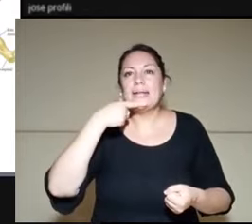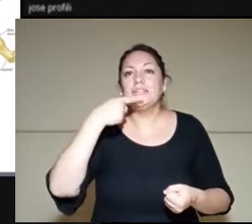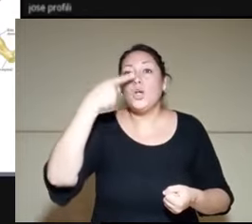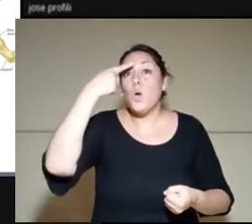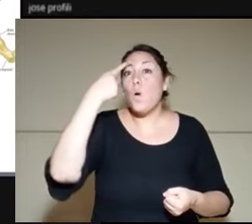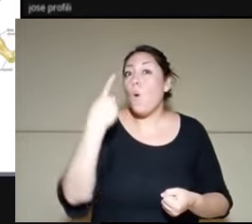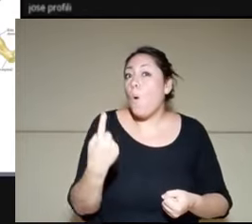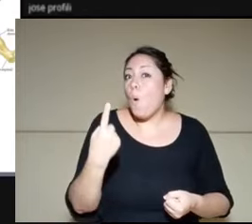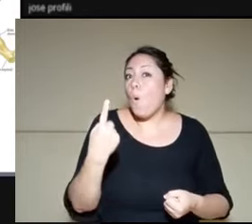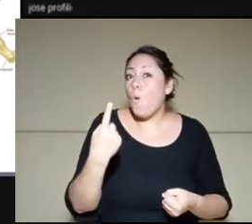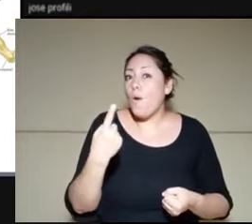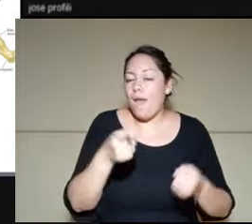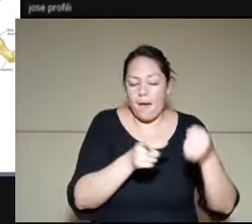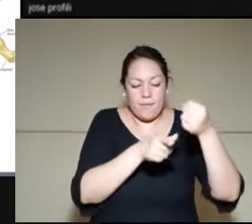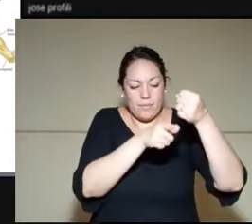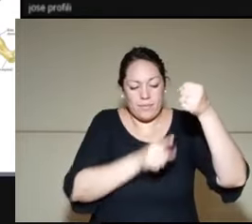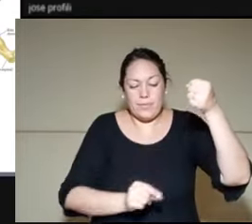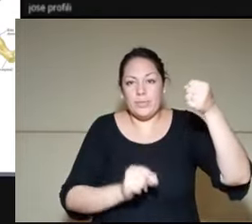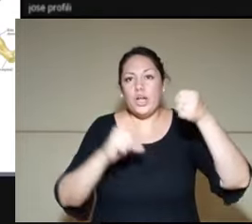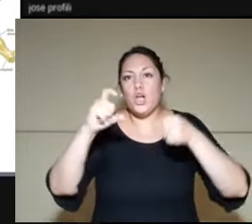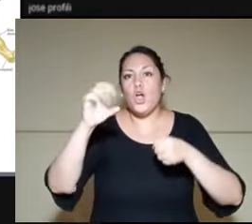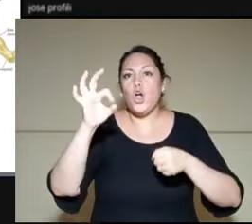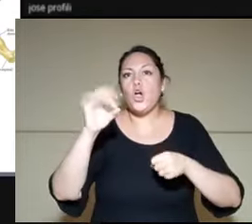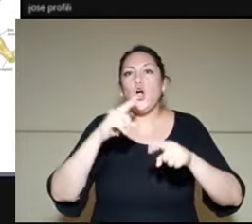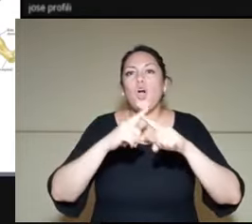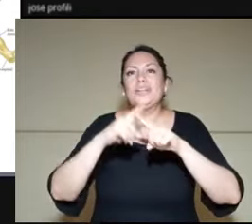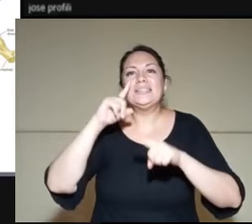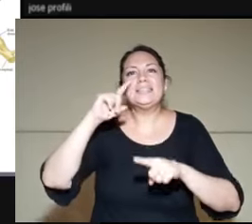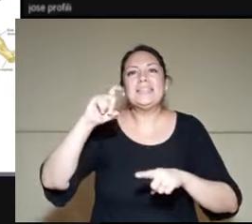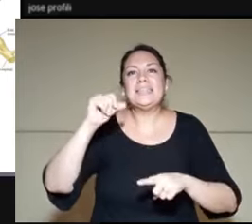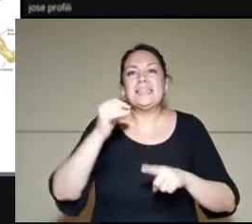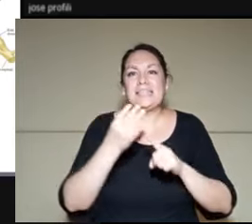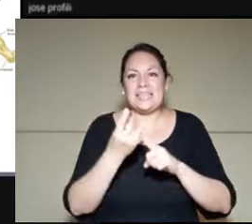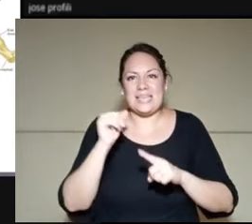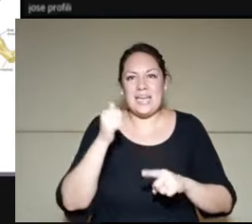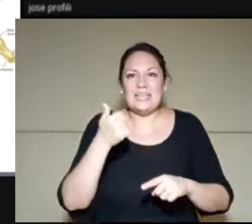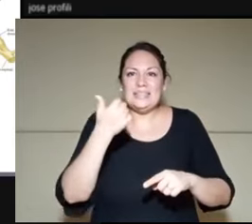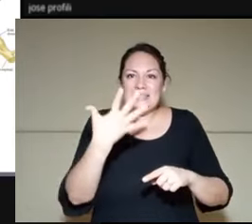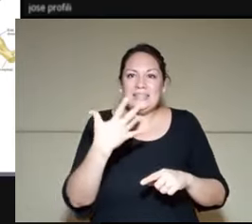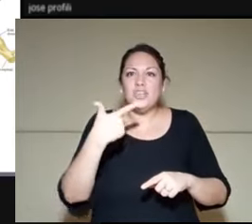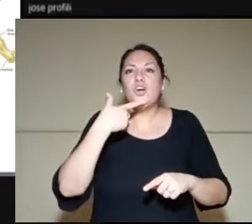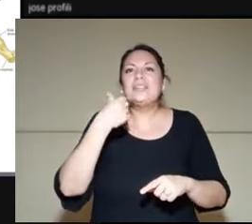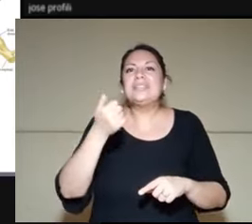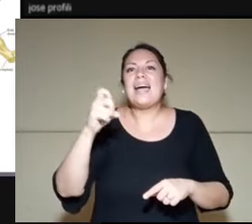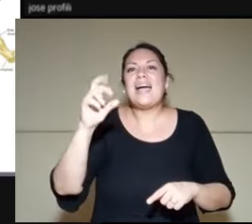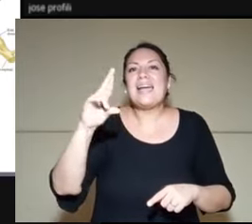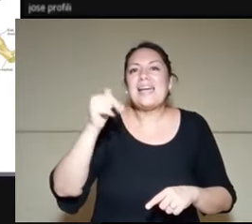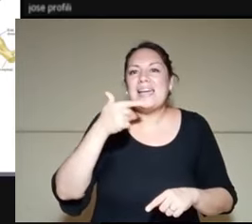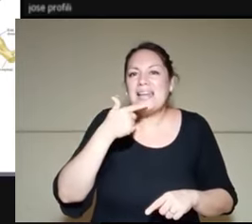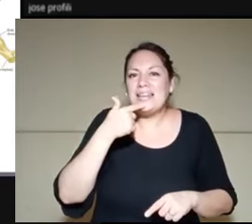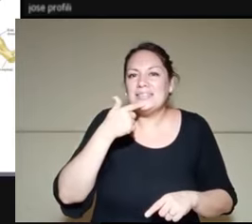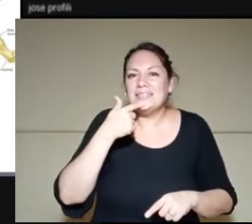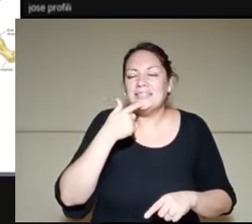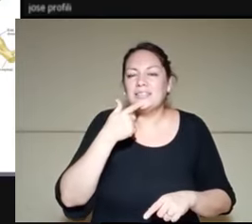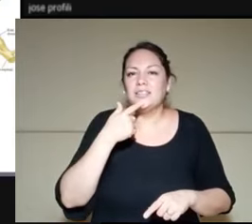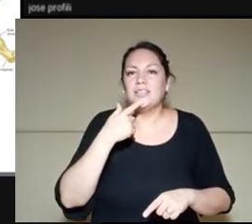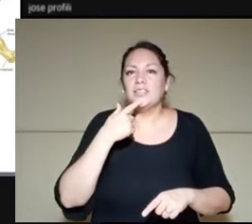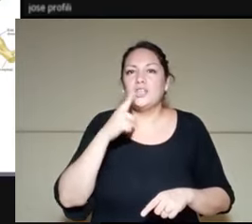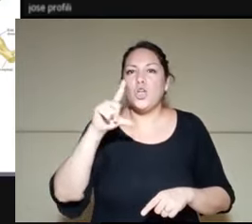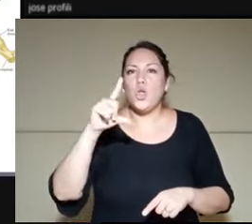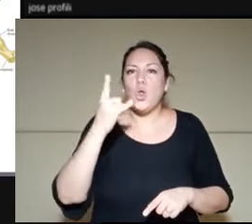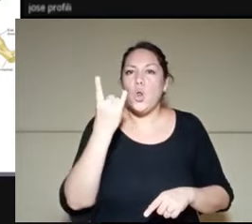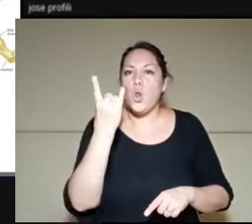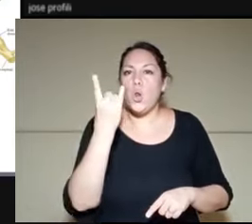lumbares, una vértebra coccigia, que es la última, y 5 vértebras sacras. Entonces,